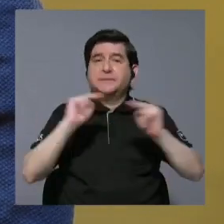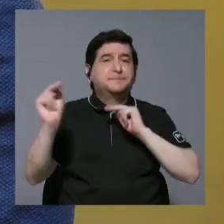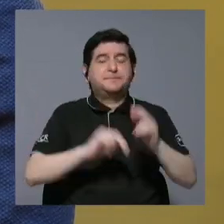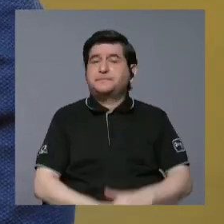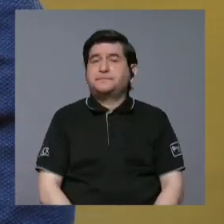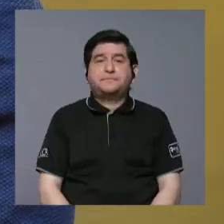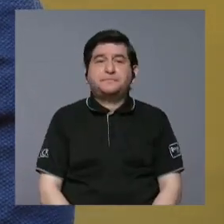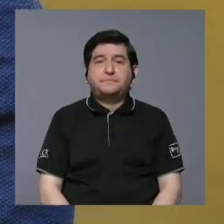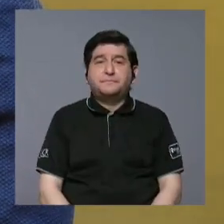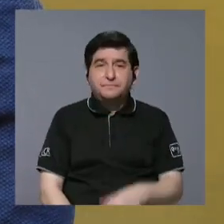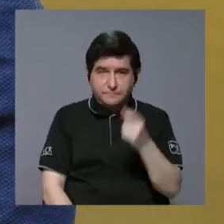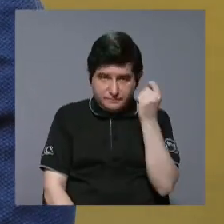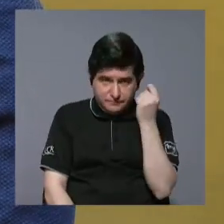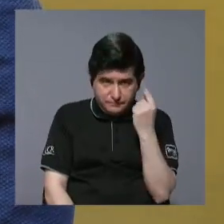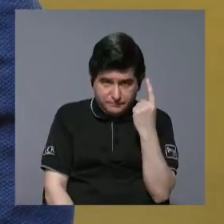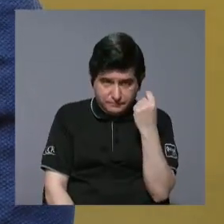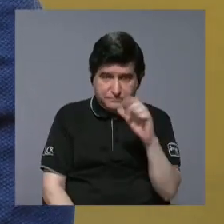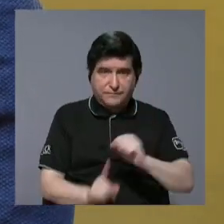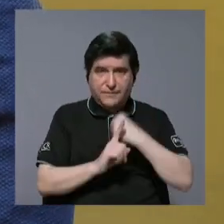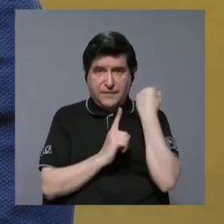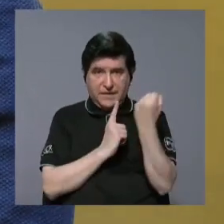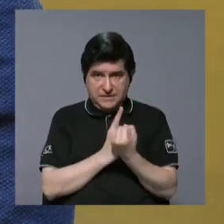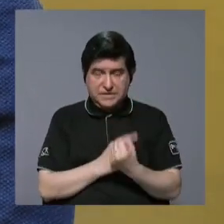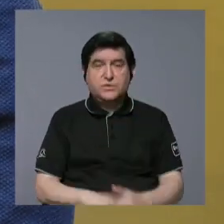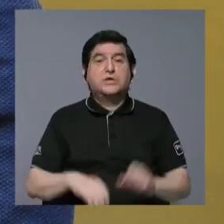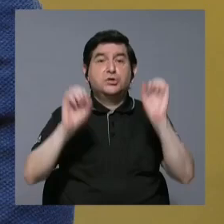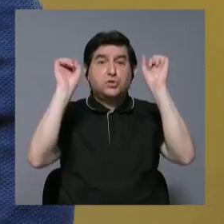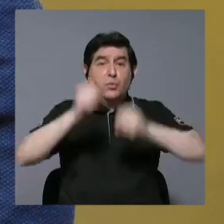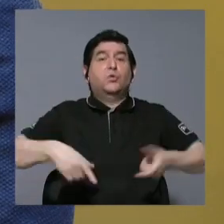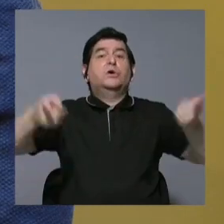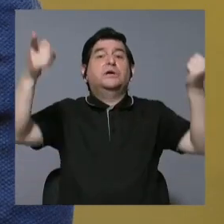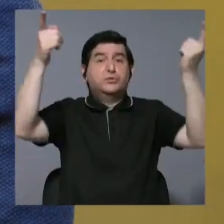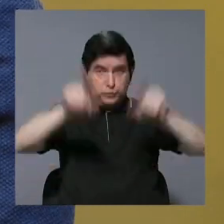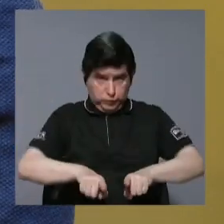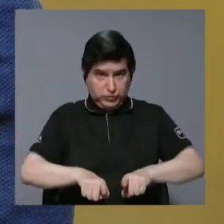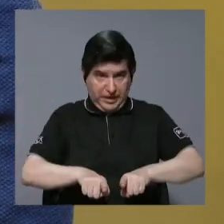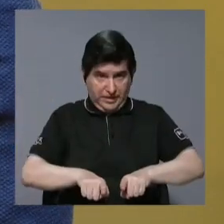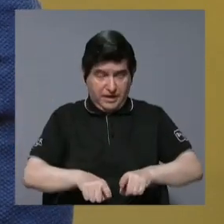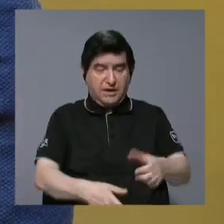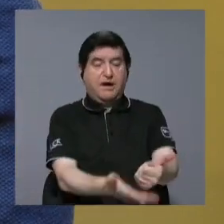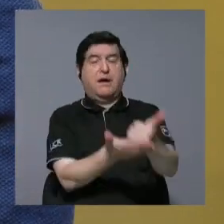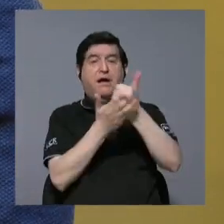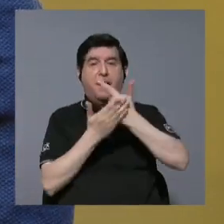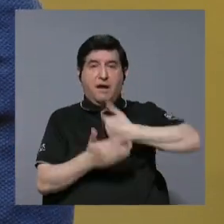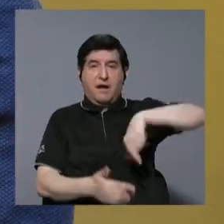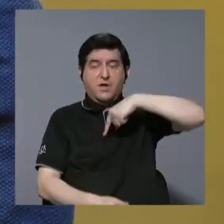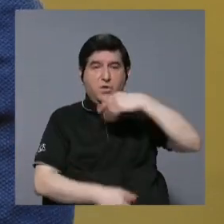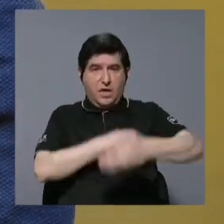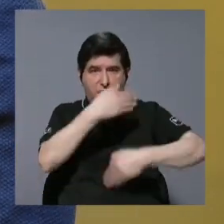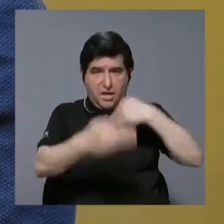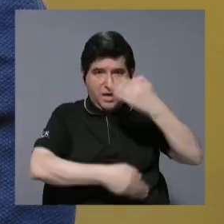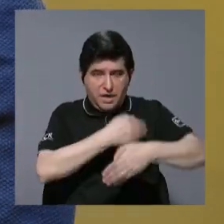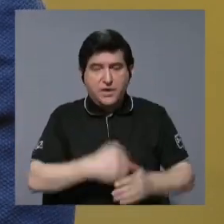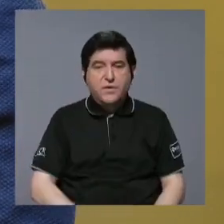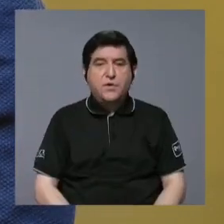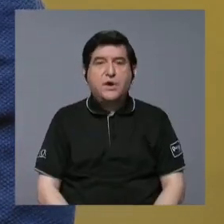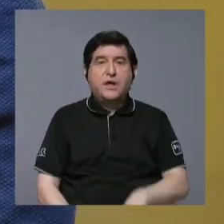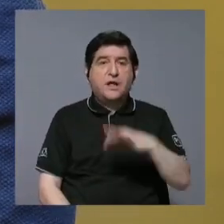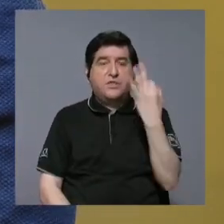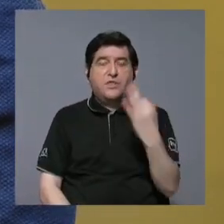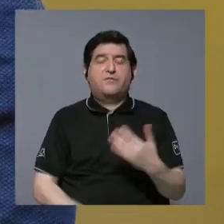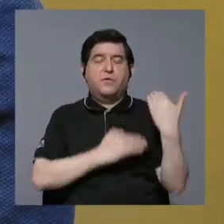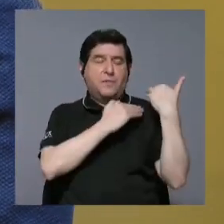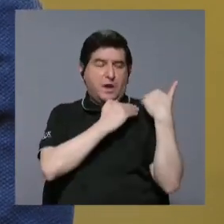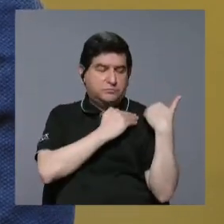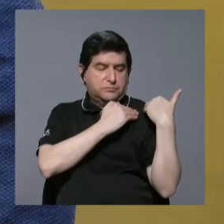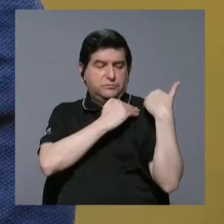Entonces, entender que una situación de esas puede ocurrir nos ayuda a gestionar de forma resiliente